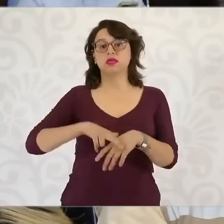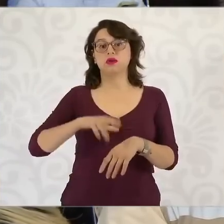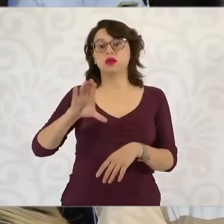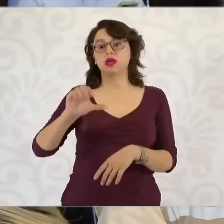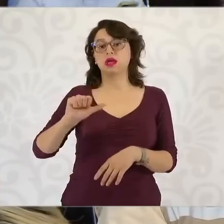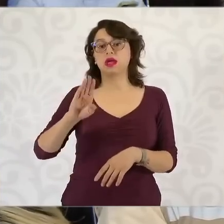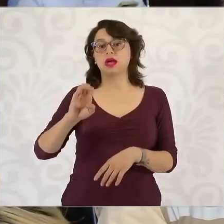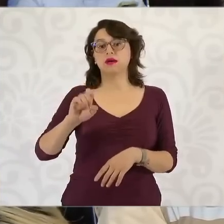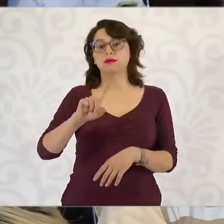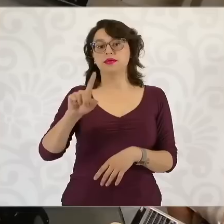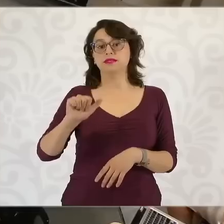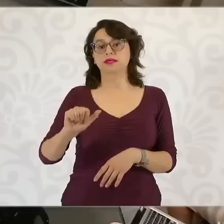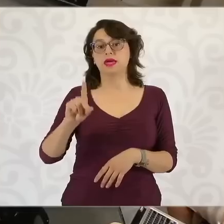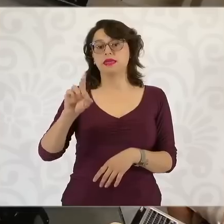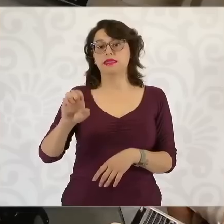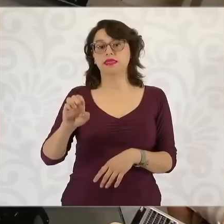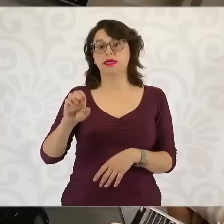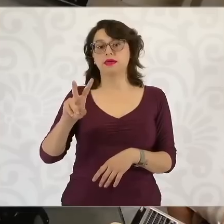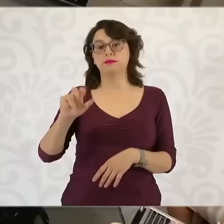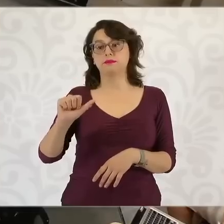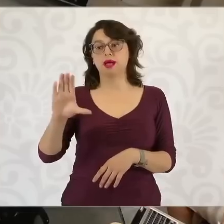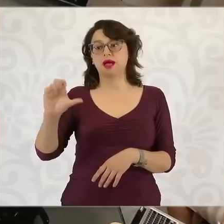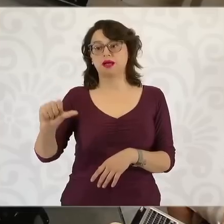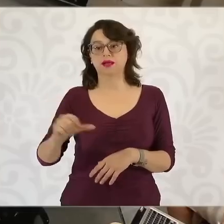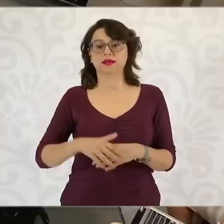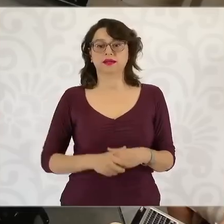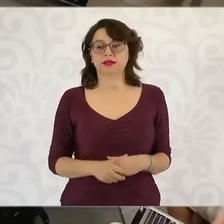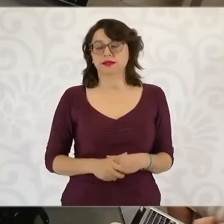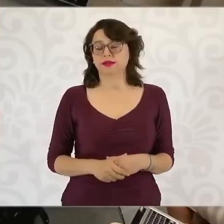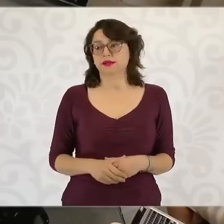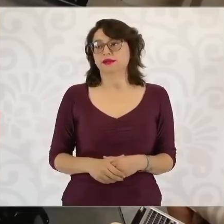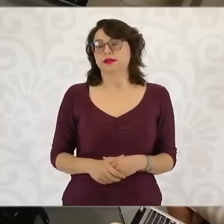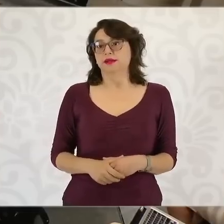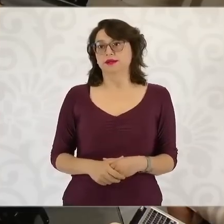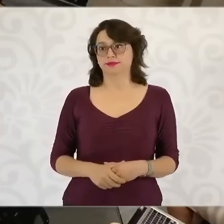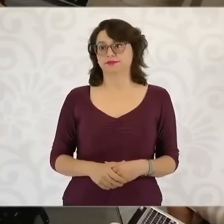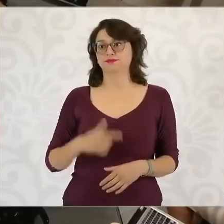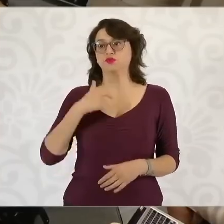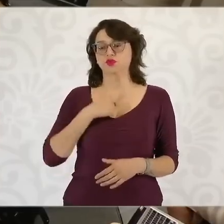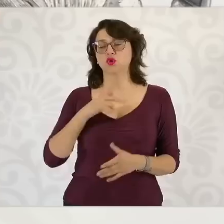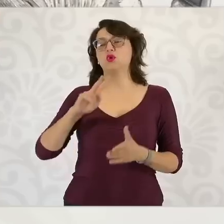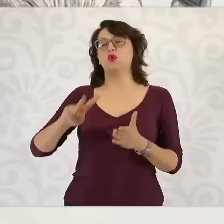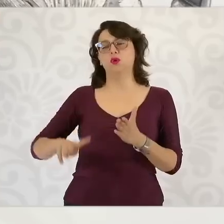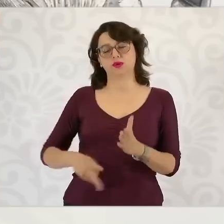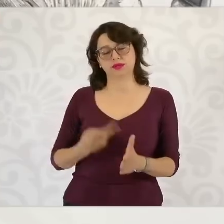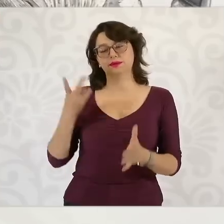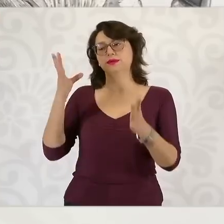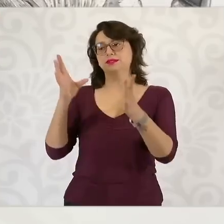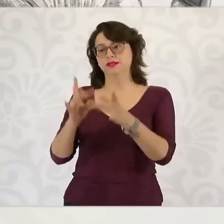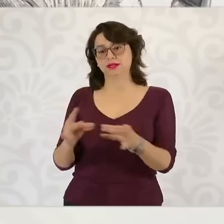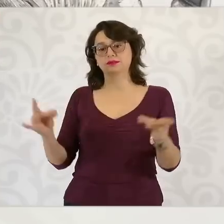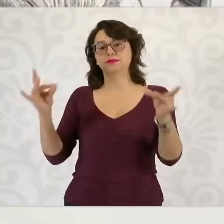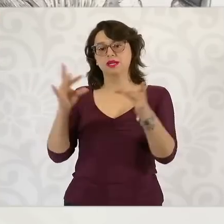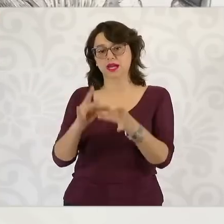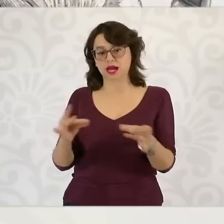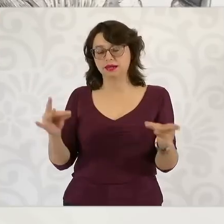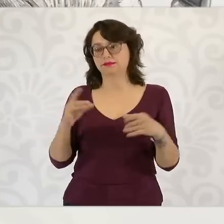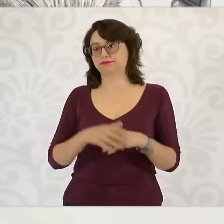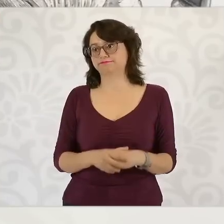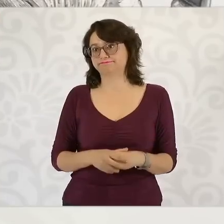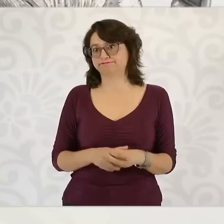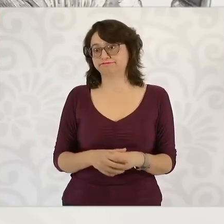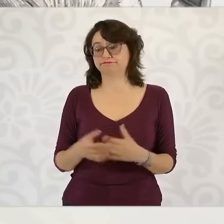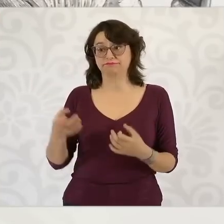exgobernador de Tamaulipas. Déjeme volverle a repetir el tema. Es decir, si hay una conducta administrativa que nos genera